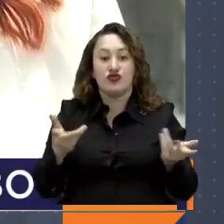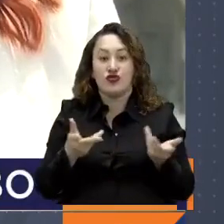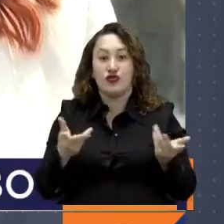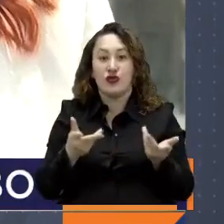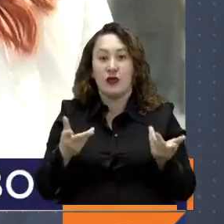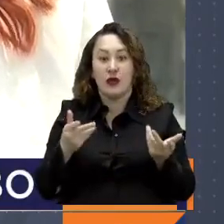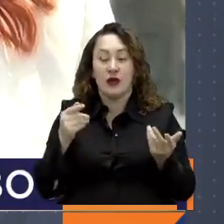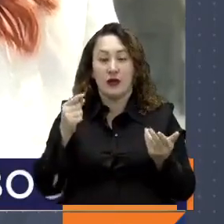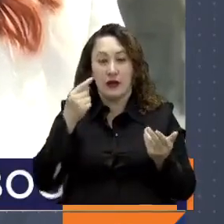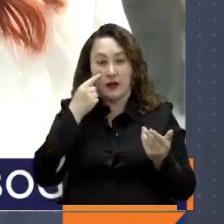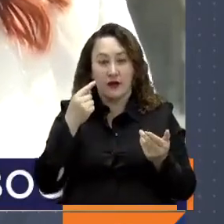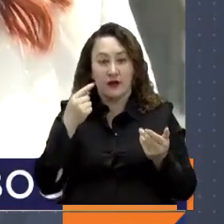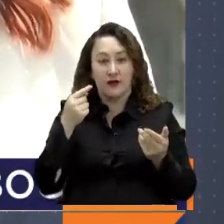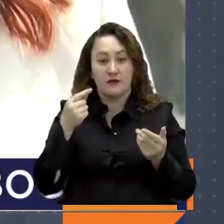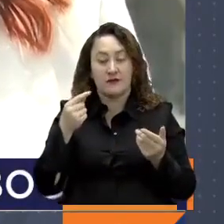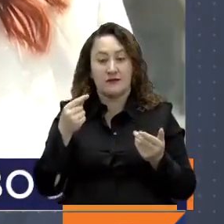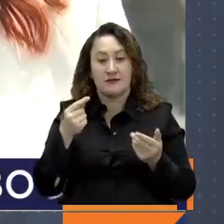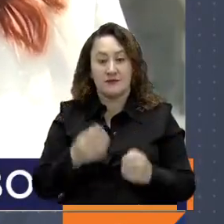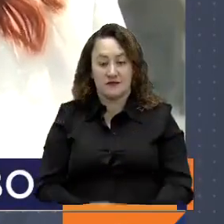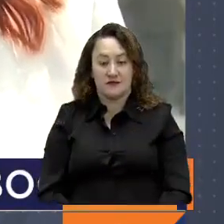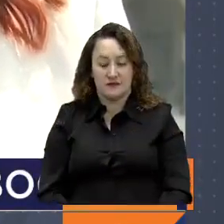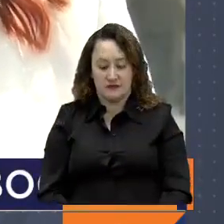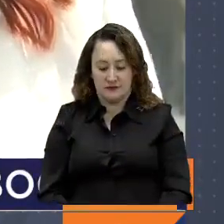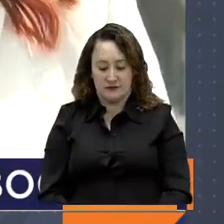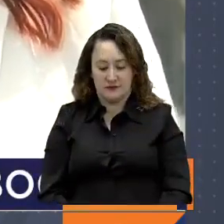Buenas tardes para usted.